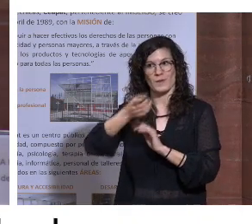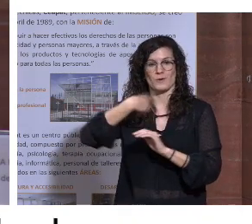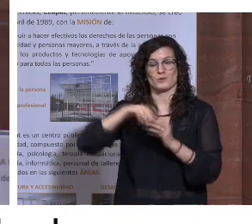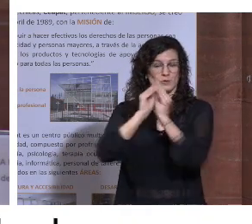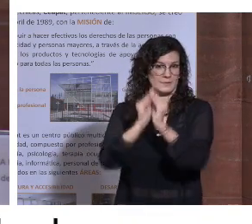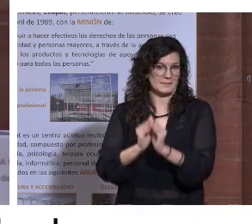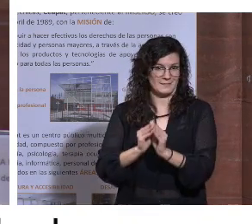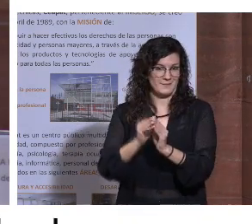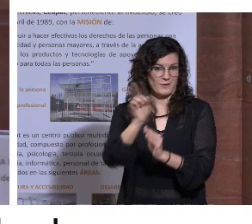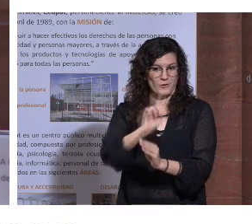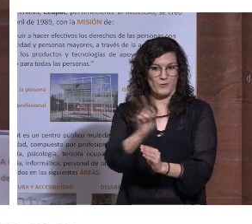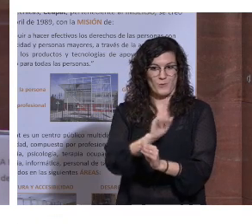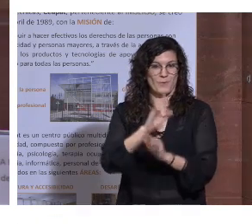pero